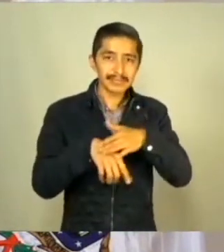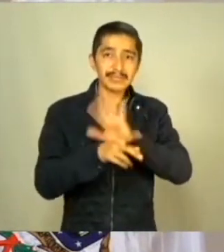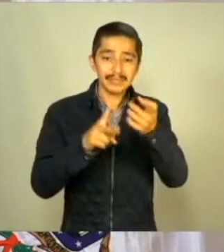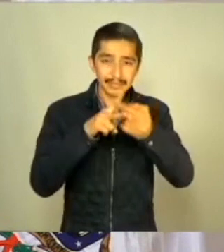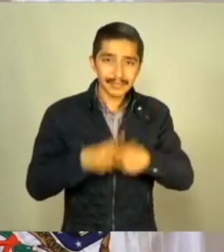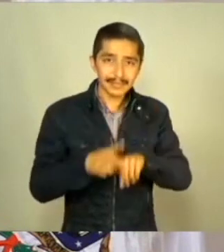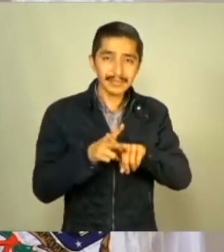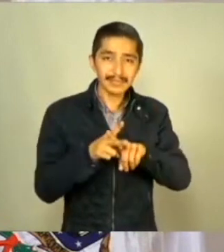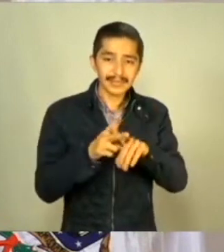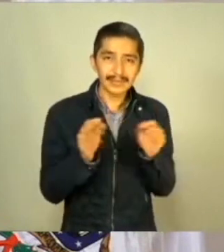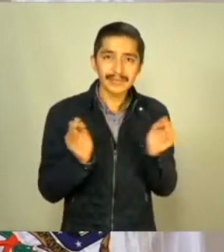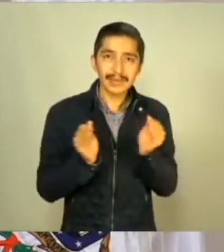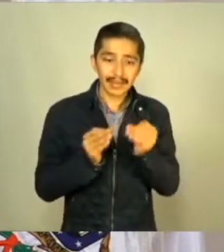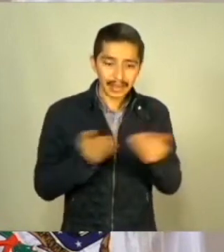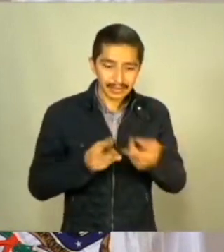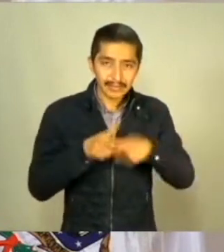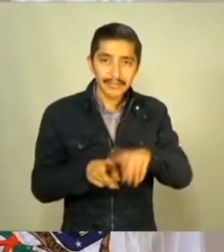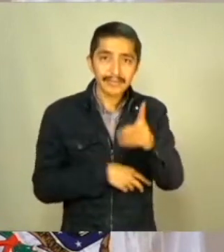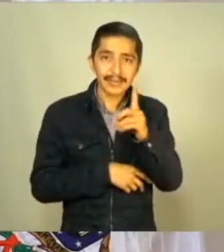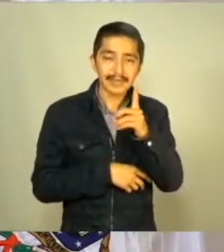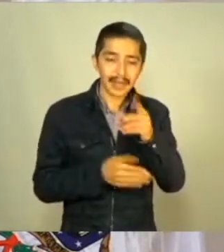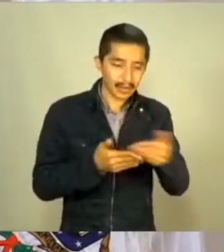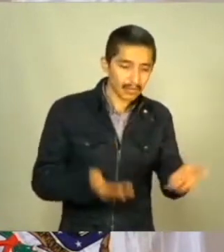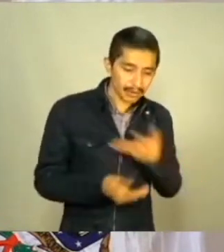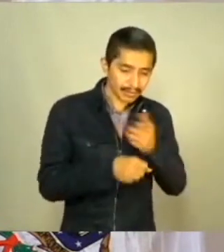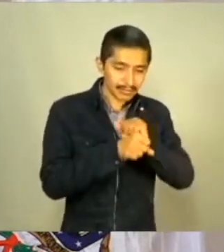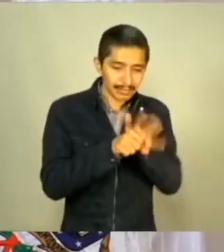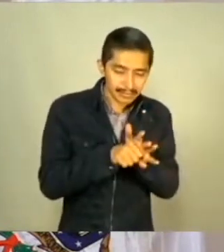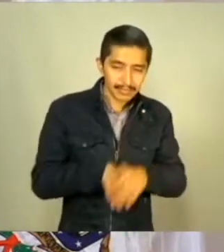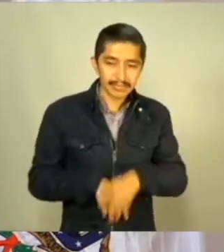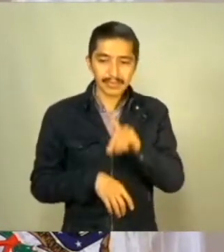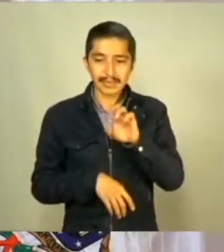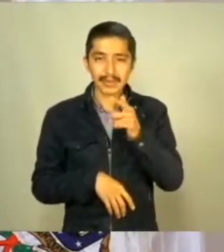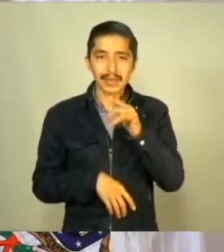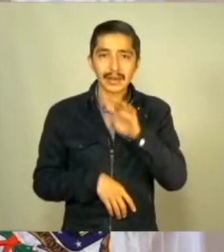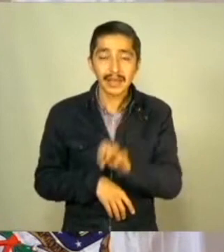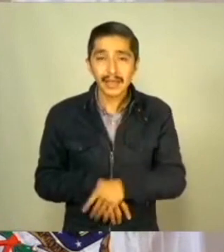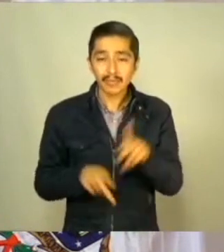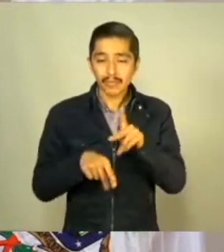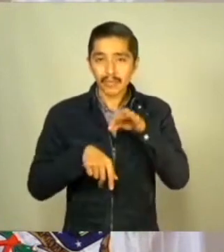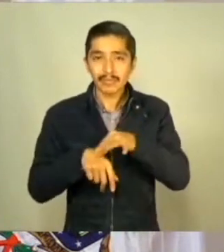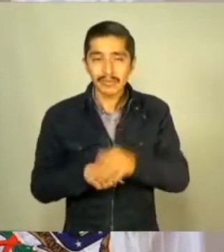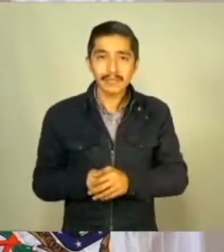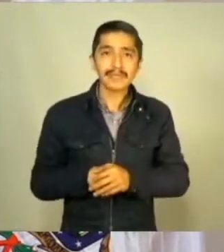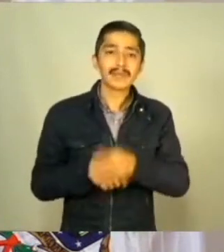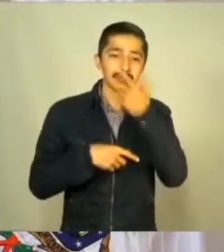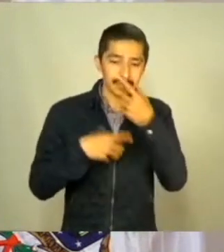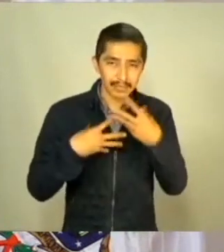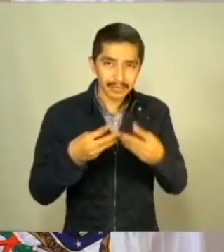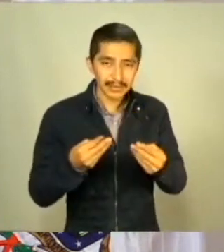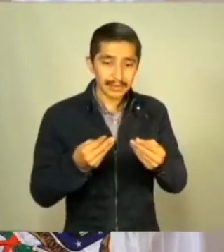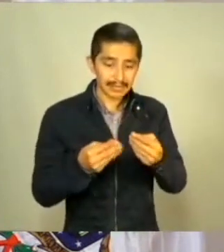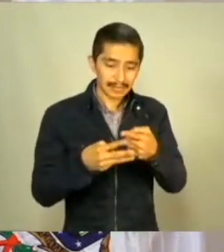y que ahora hay kobe hay dengue influenza junto con